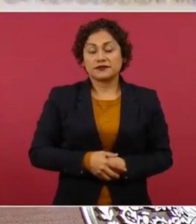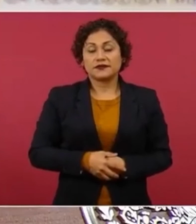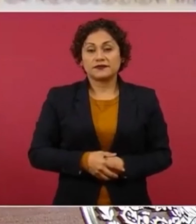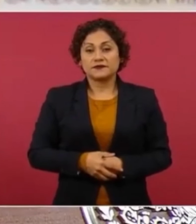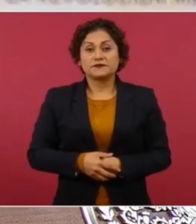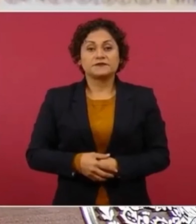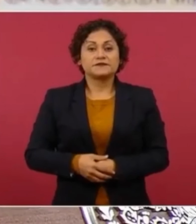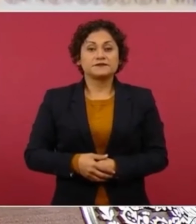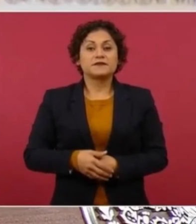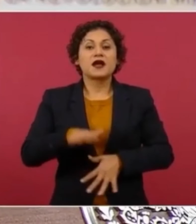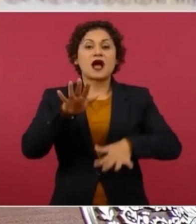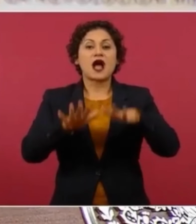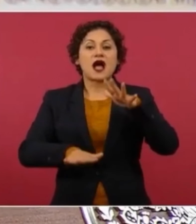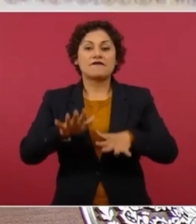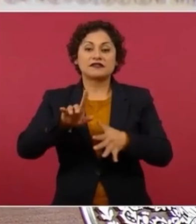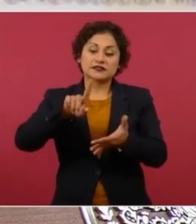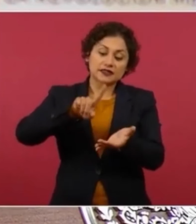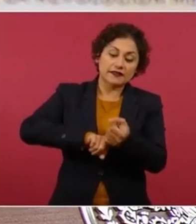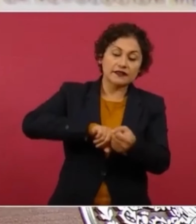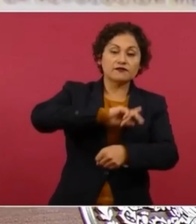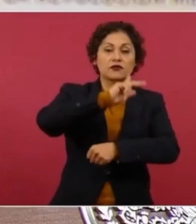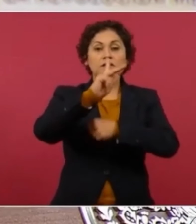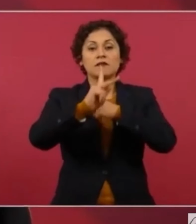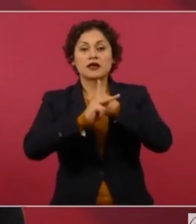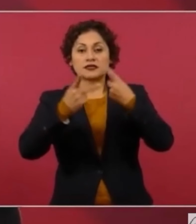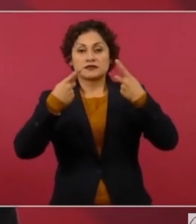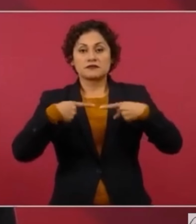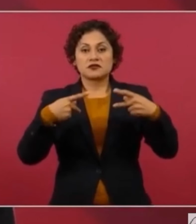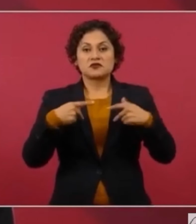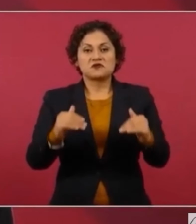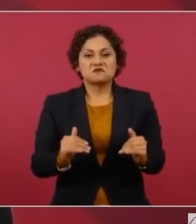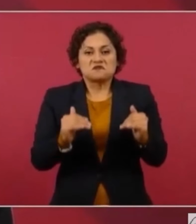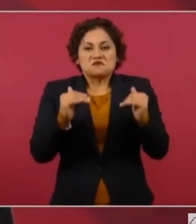es mucho pueblo para tan pocos gobiernos.